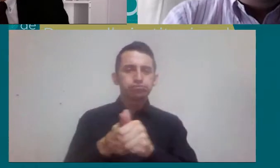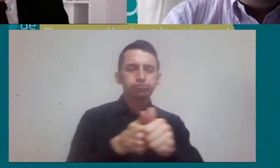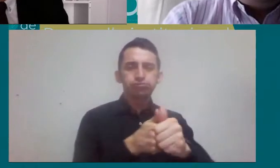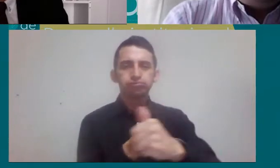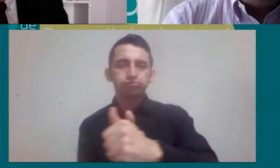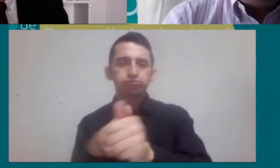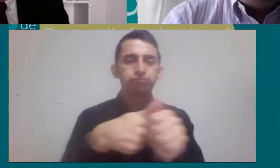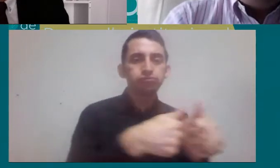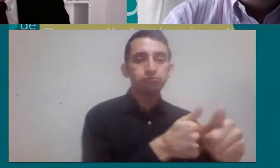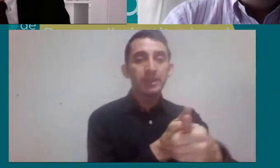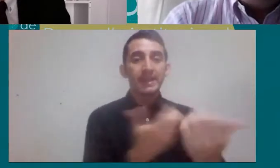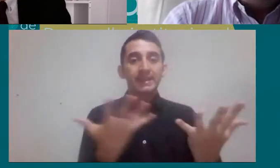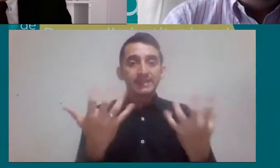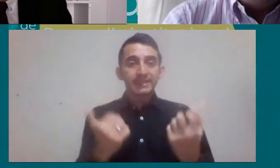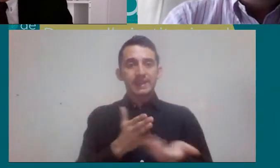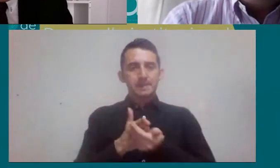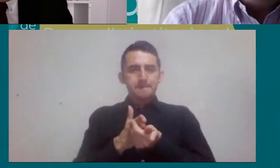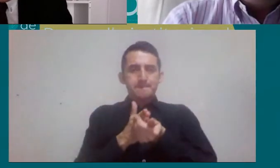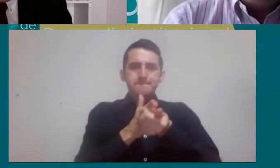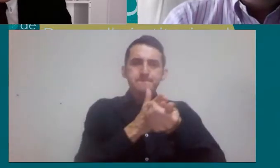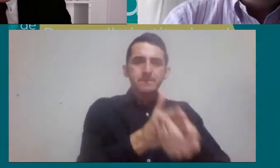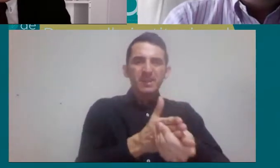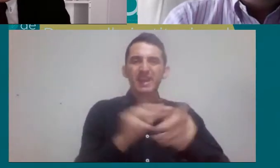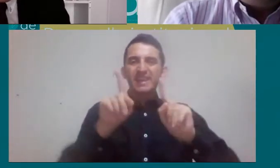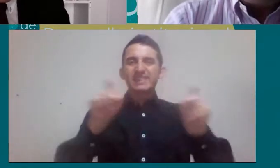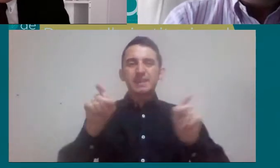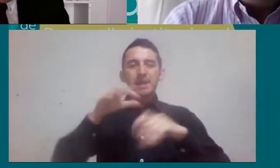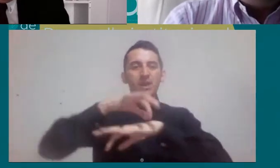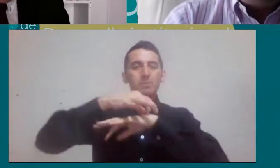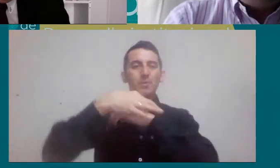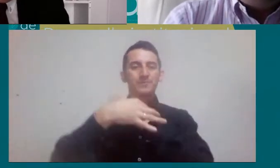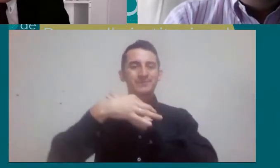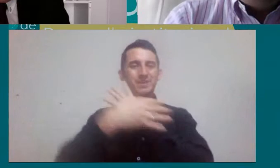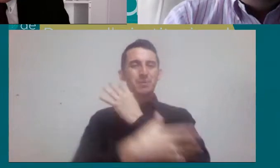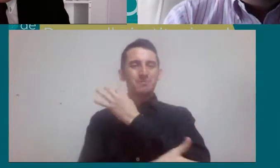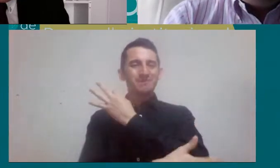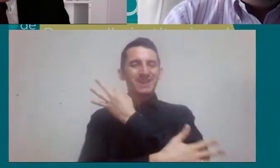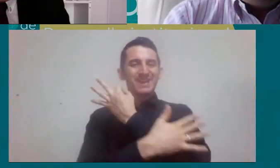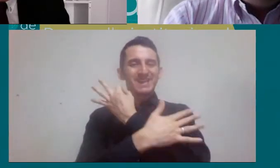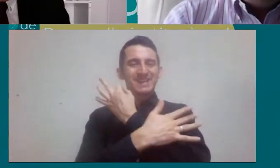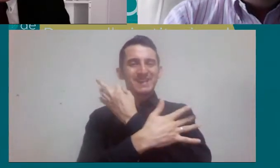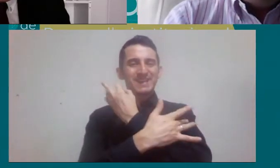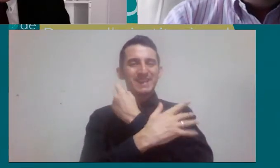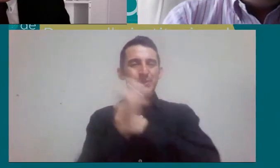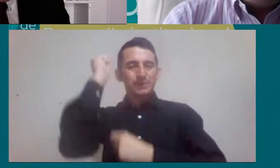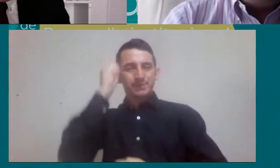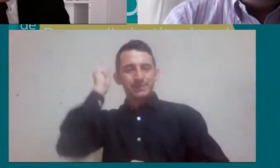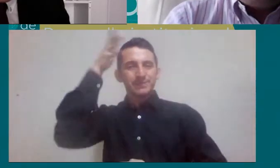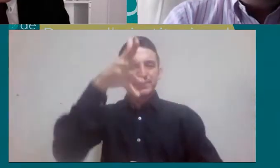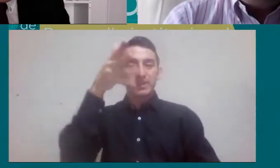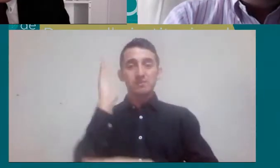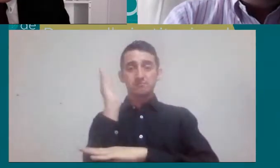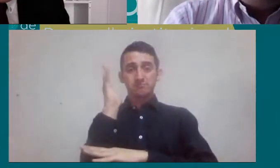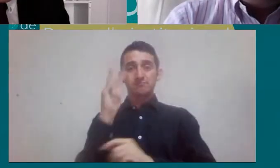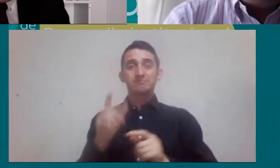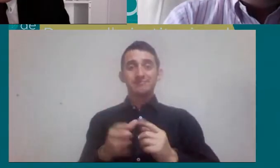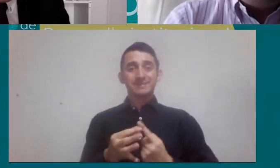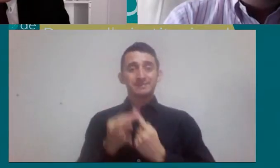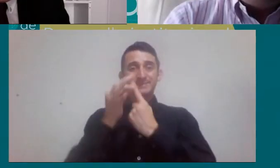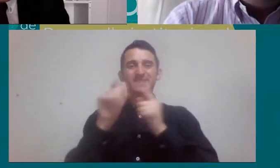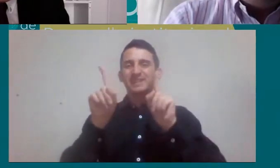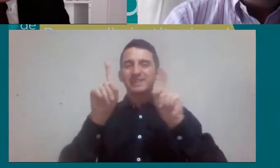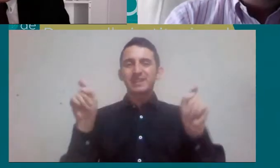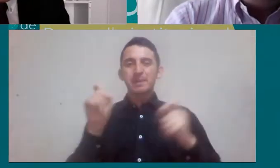basado en los preceptos de la neurodidáctica. Tiene conferencias especiales como la que les acabo de mencionar del